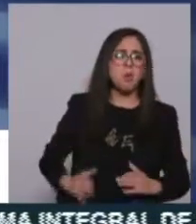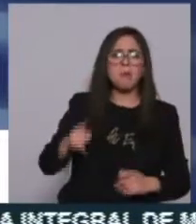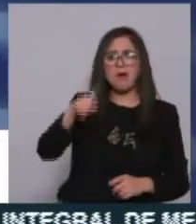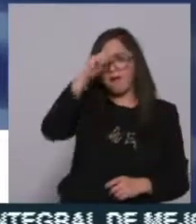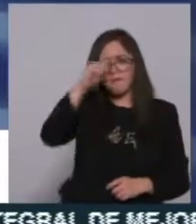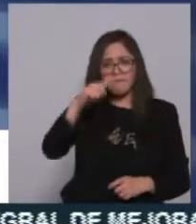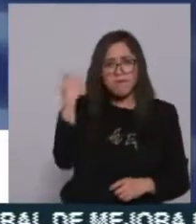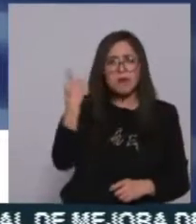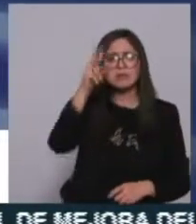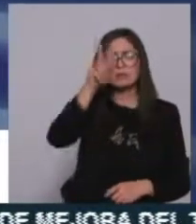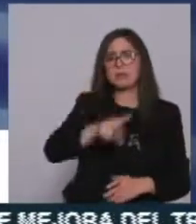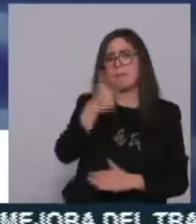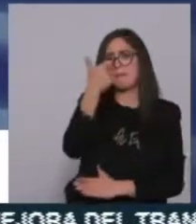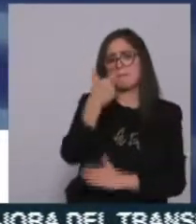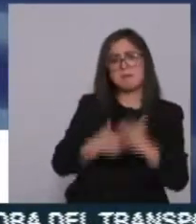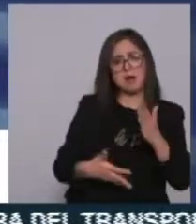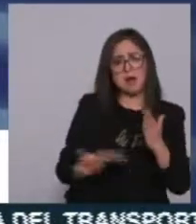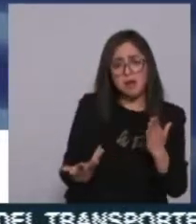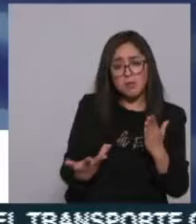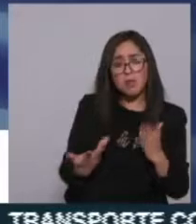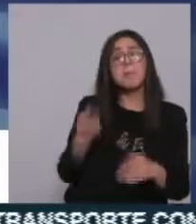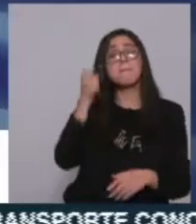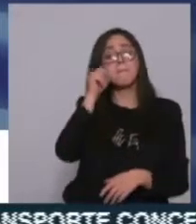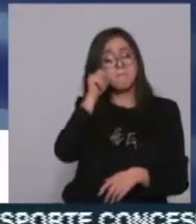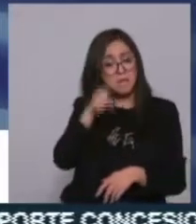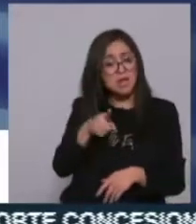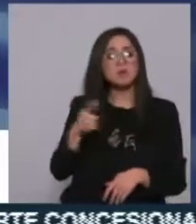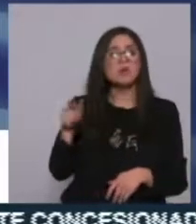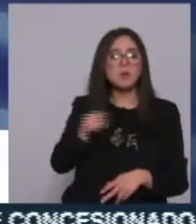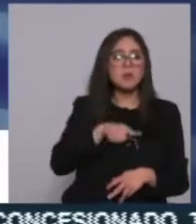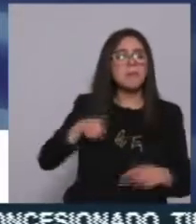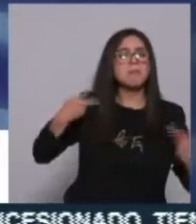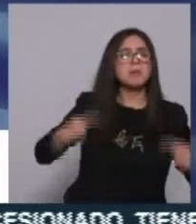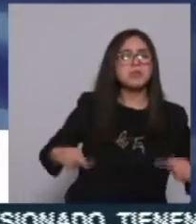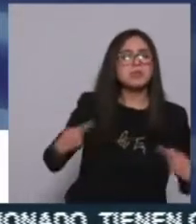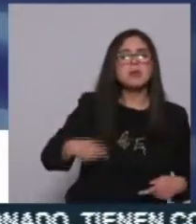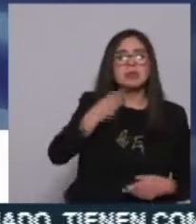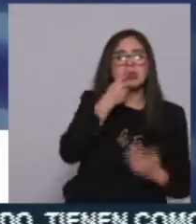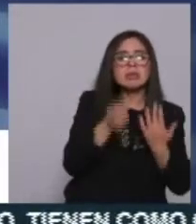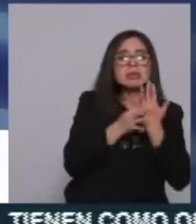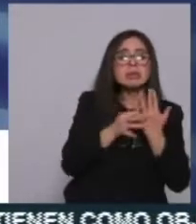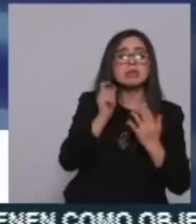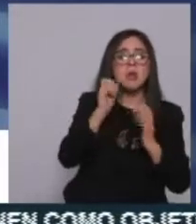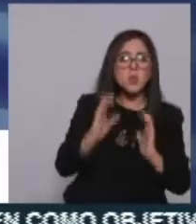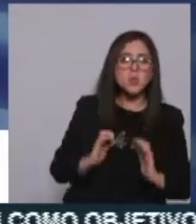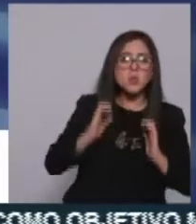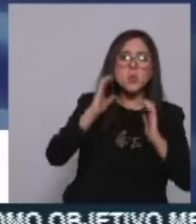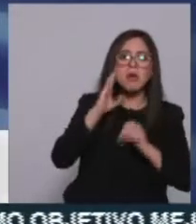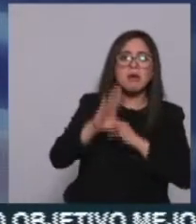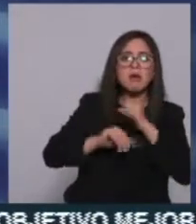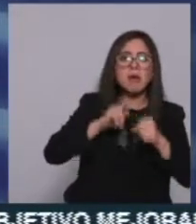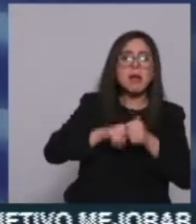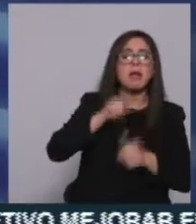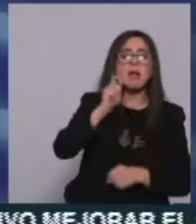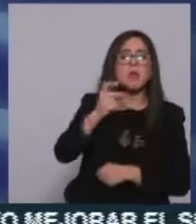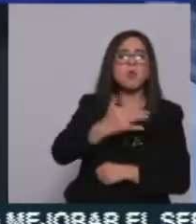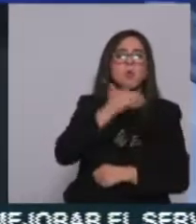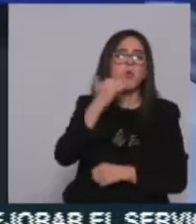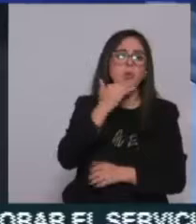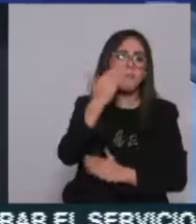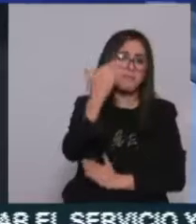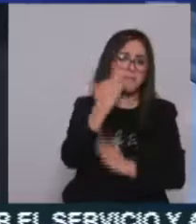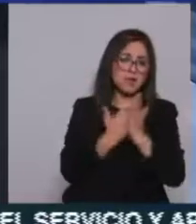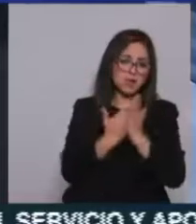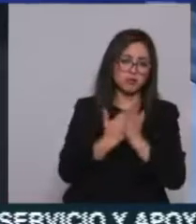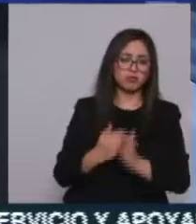es económico. Y también, o sea, una de las razones es porque cuidas el medio ambiente, ¿no? Emites menos contaminación.